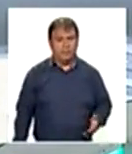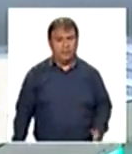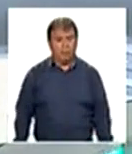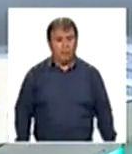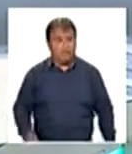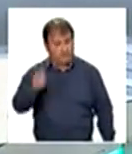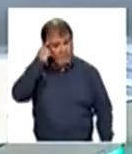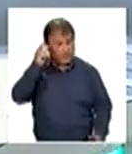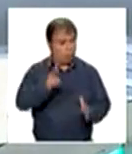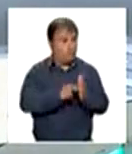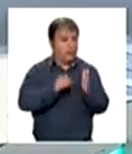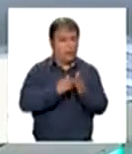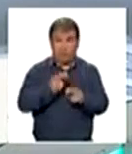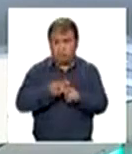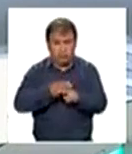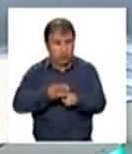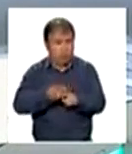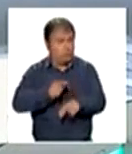falta nada, ¿no?